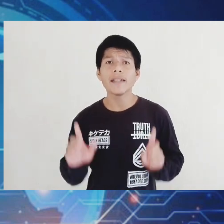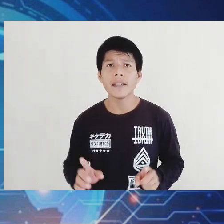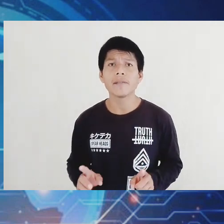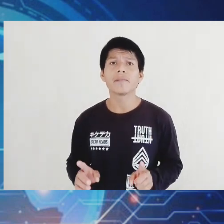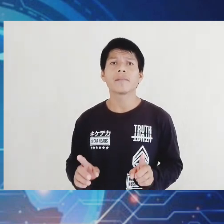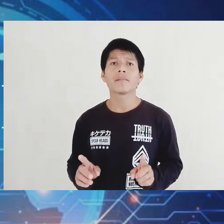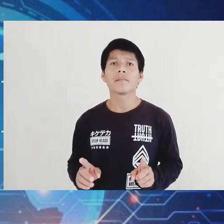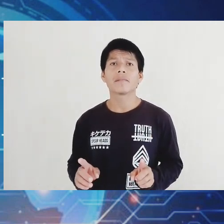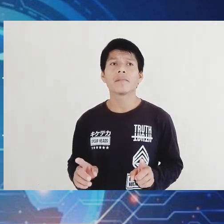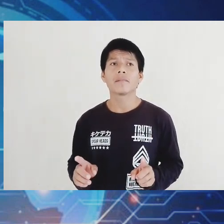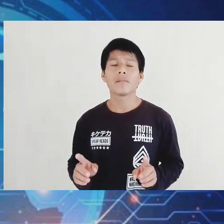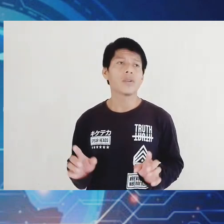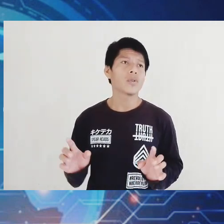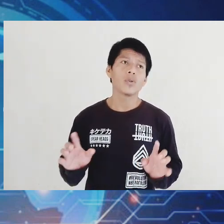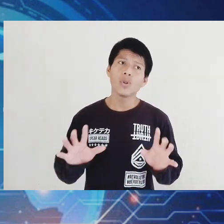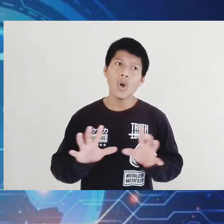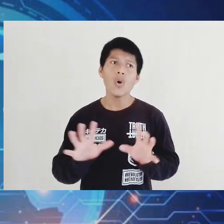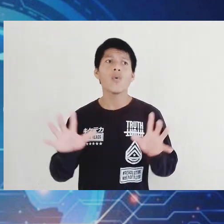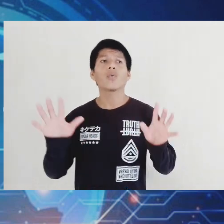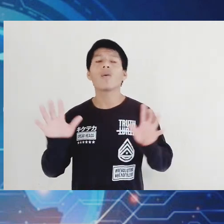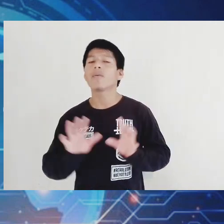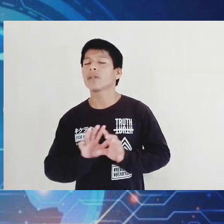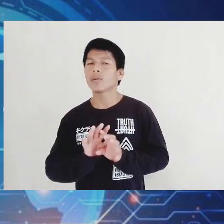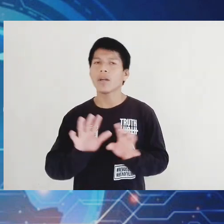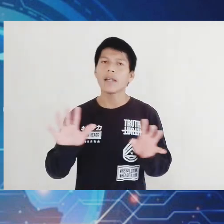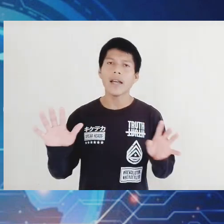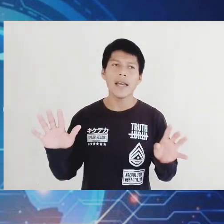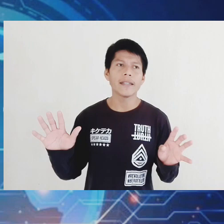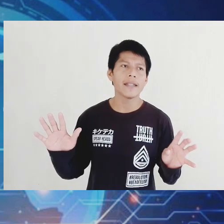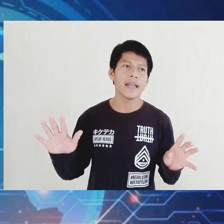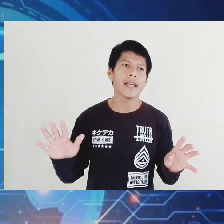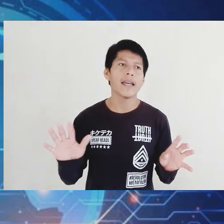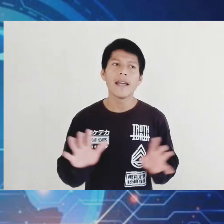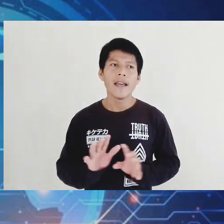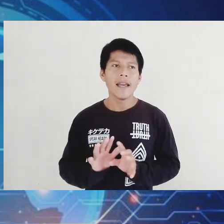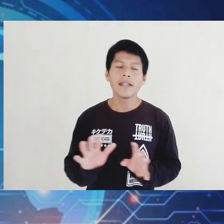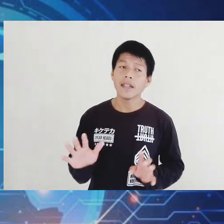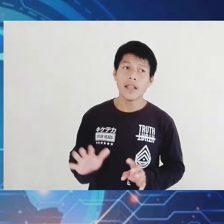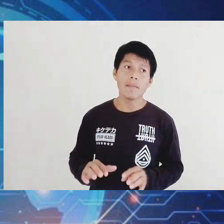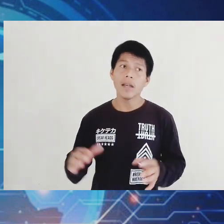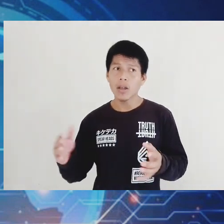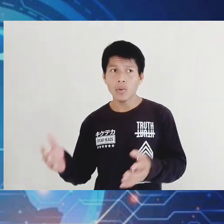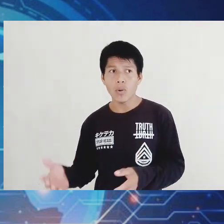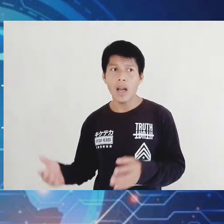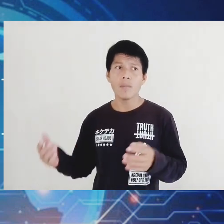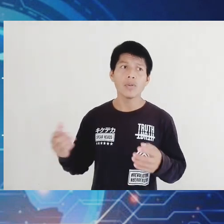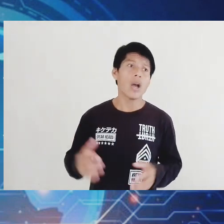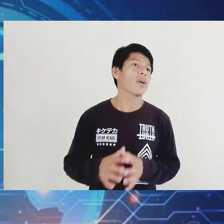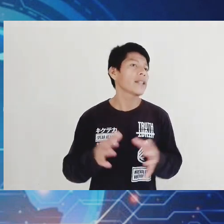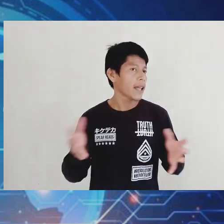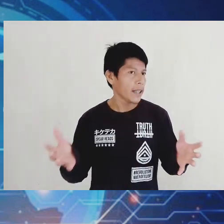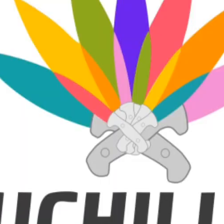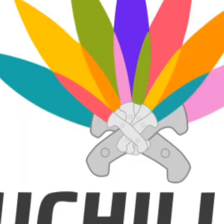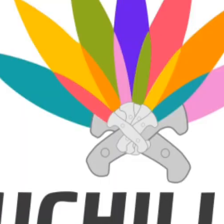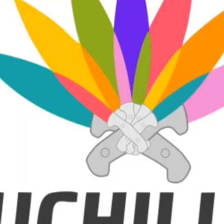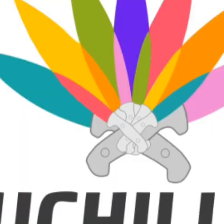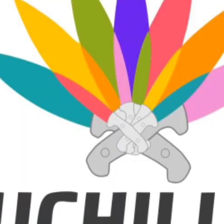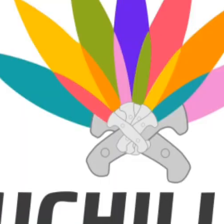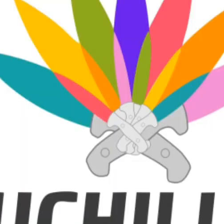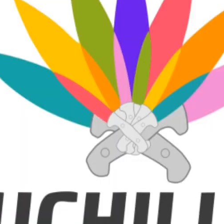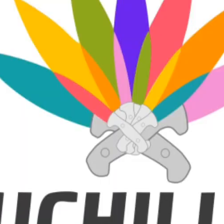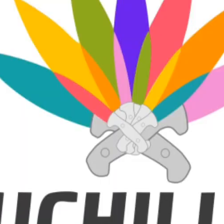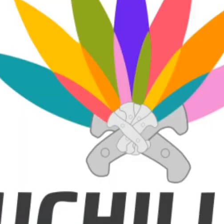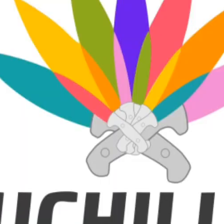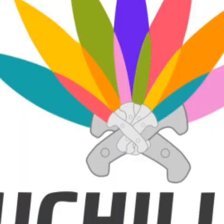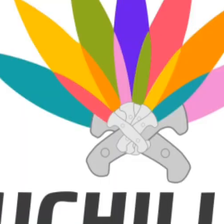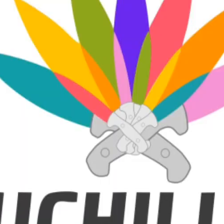tema es Unidos por México. No vamos a tocar ya ese tema, ya lo tocamos, aunque sigue generando memes